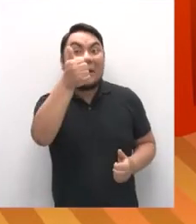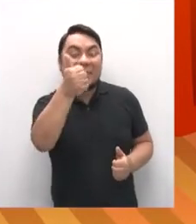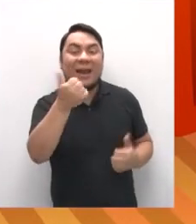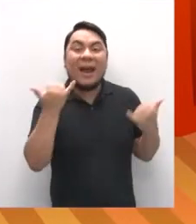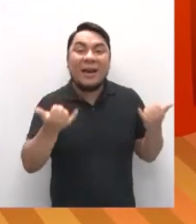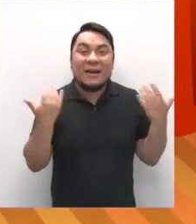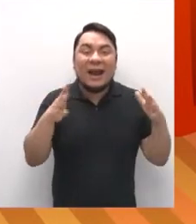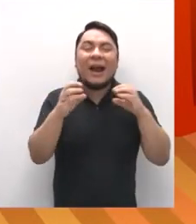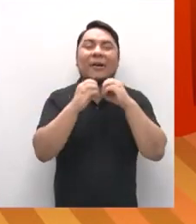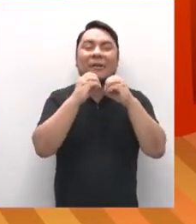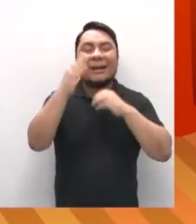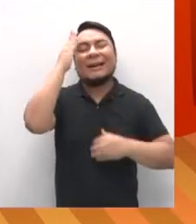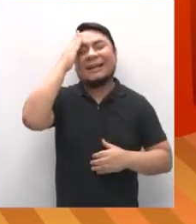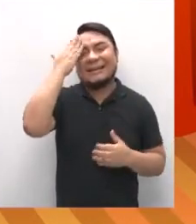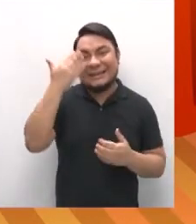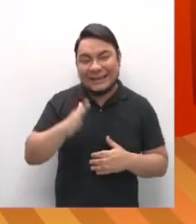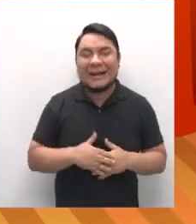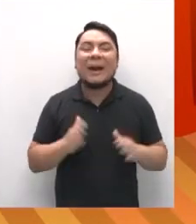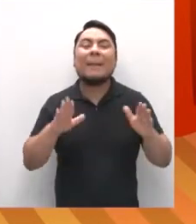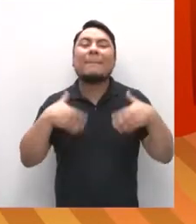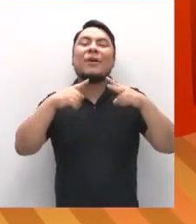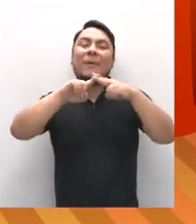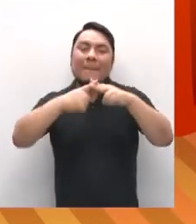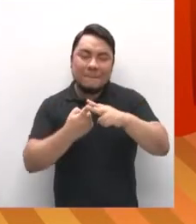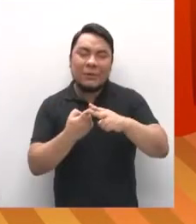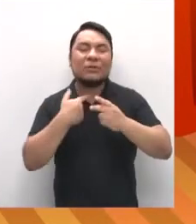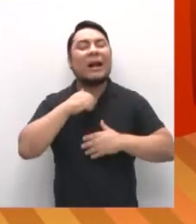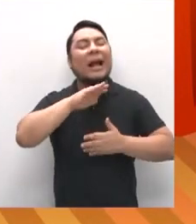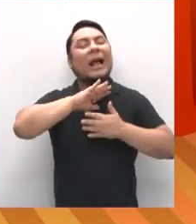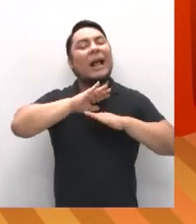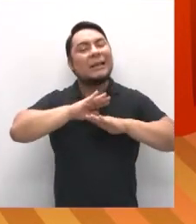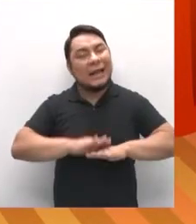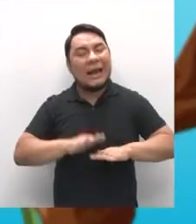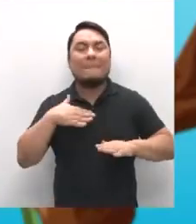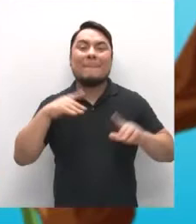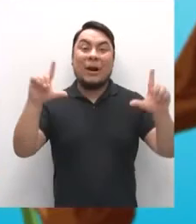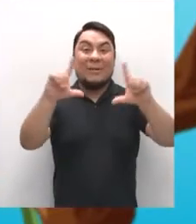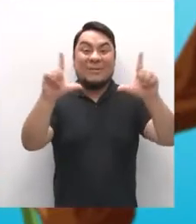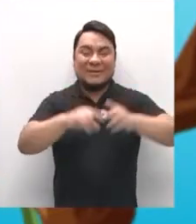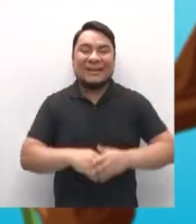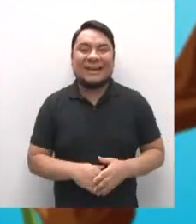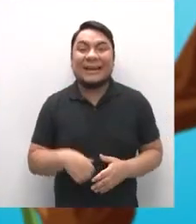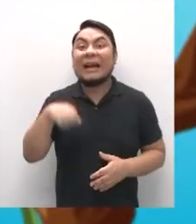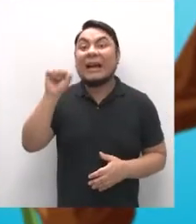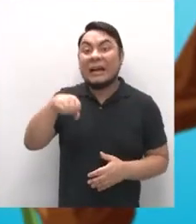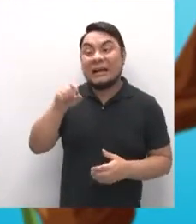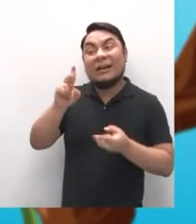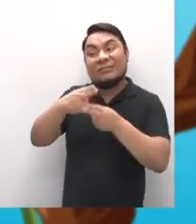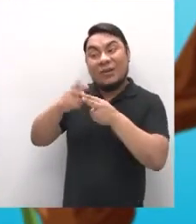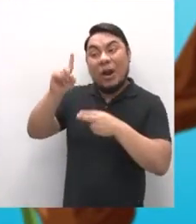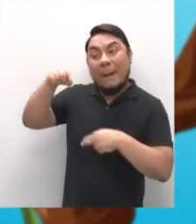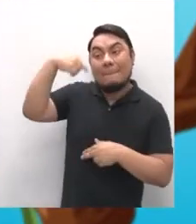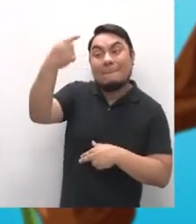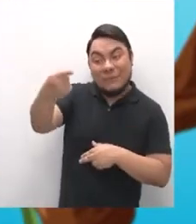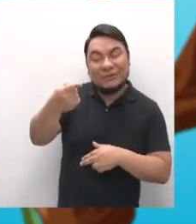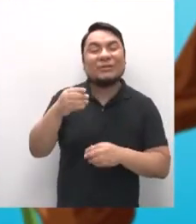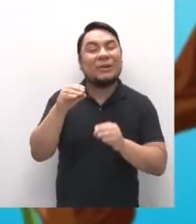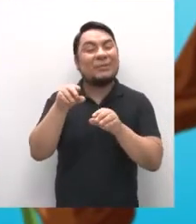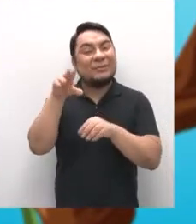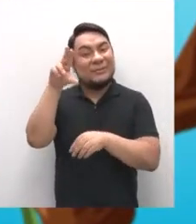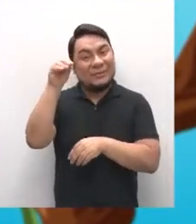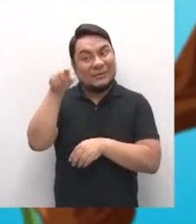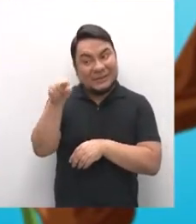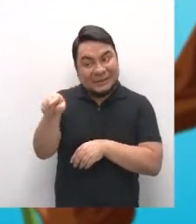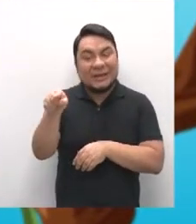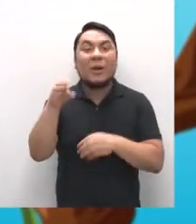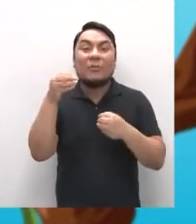tengo la solución, puedo empezar tranquilo con mi programa. Tendrá que ser para la próxima, Calcetín, porque el